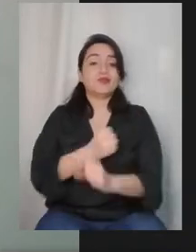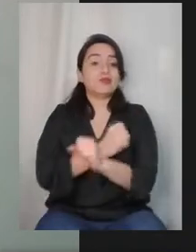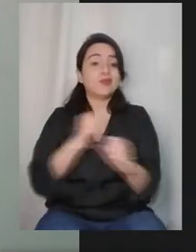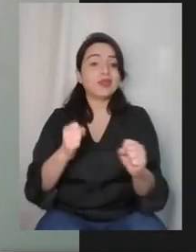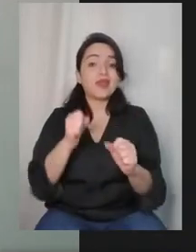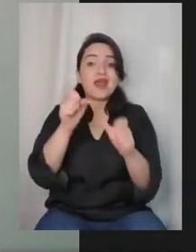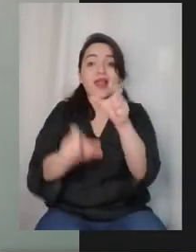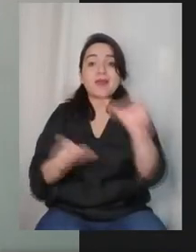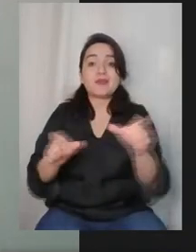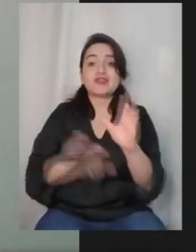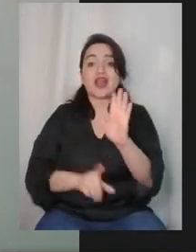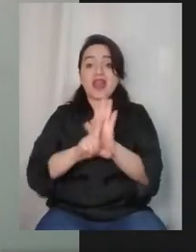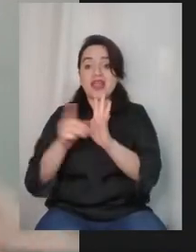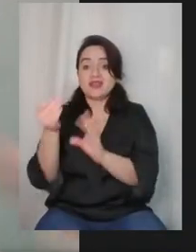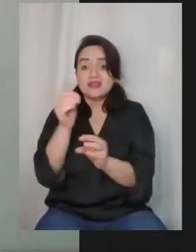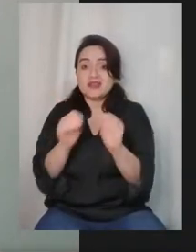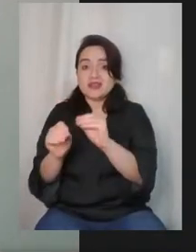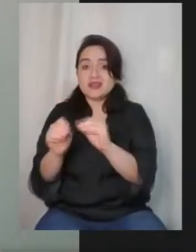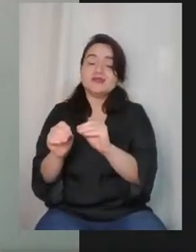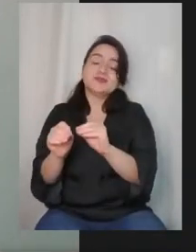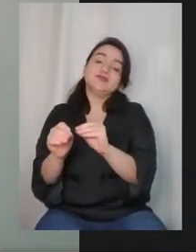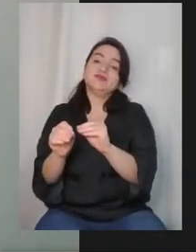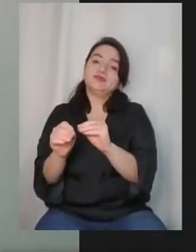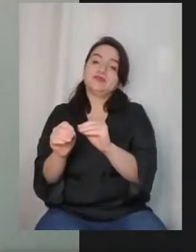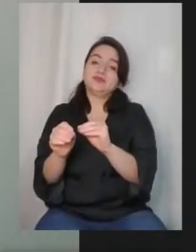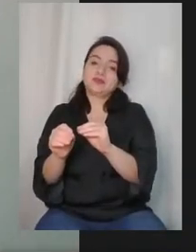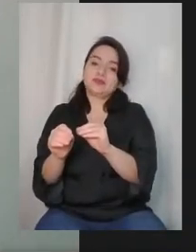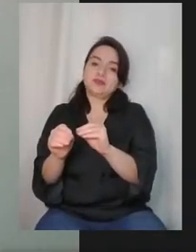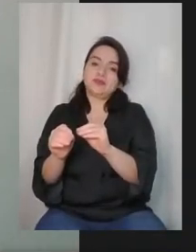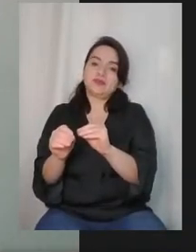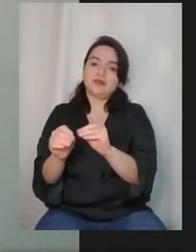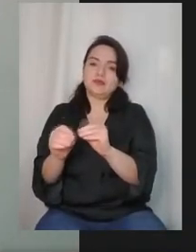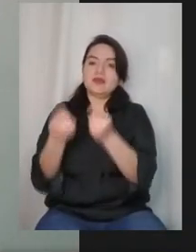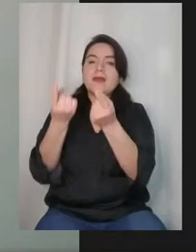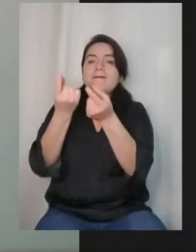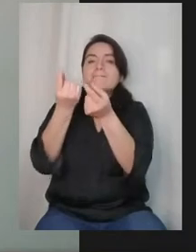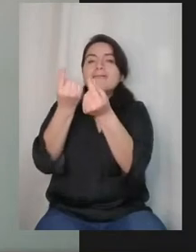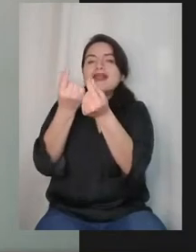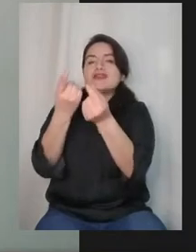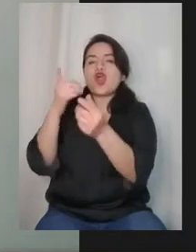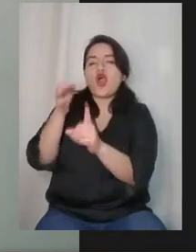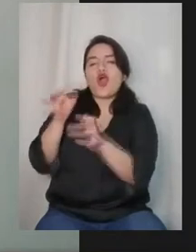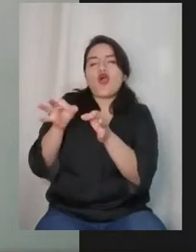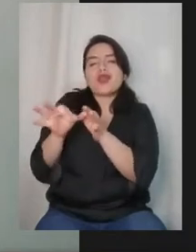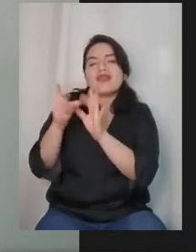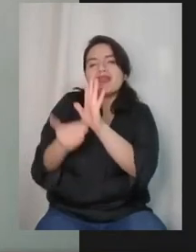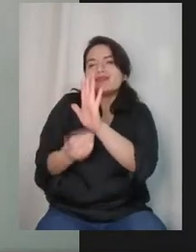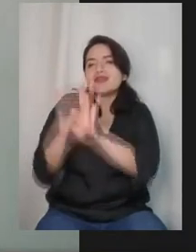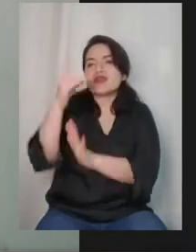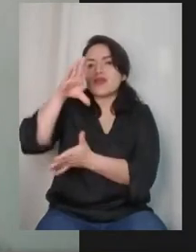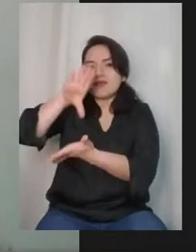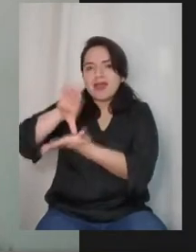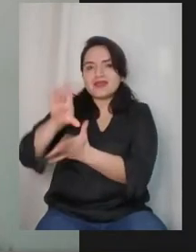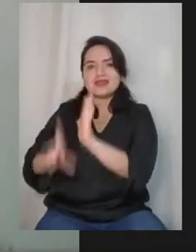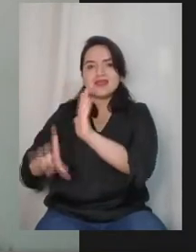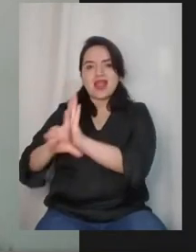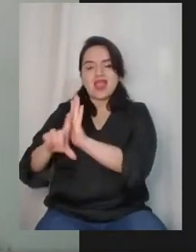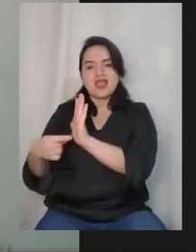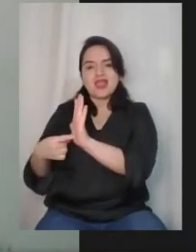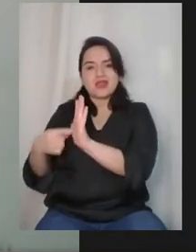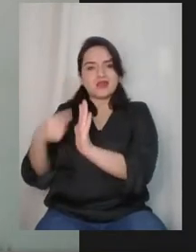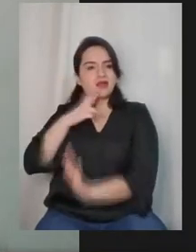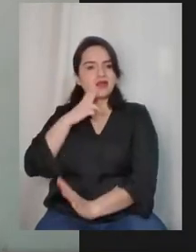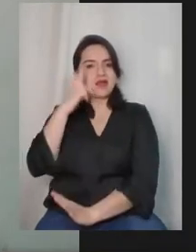leyes, a quienes construyen el paraguas que va a orientar el desarrollo de un país, en entregar una respuesta integral